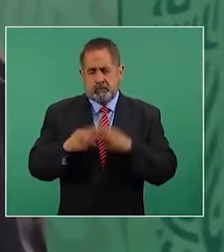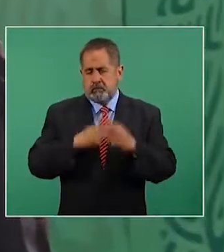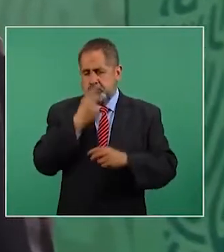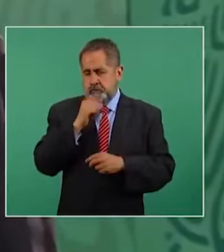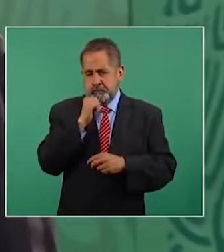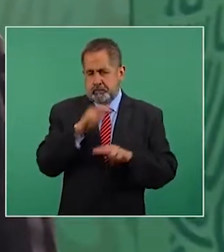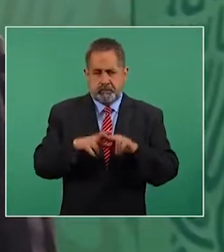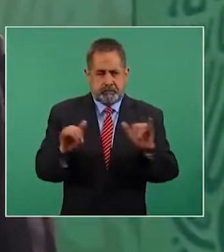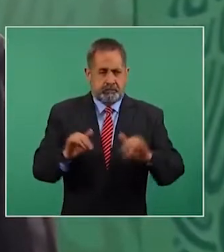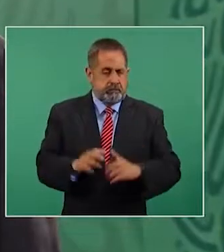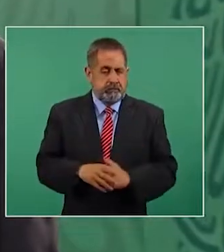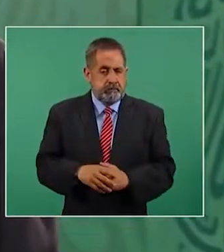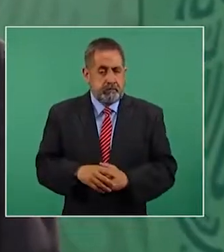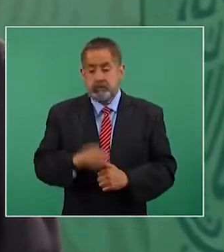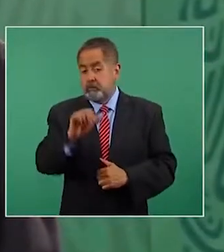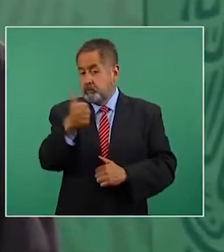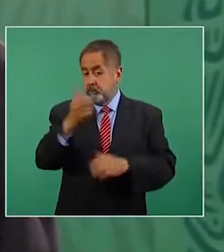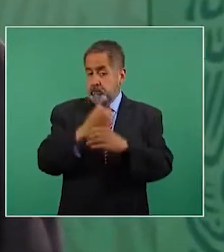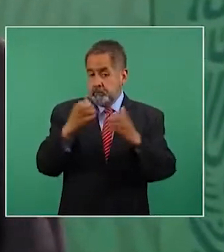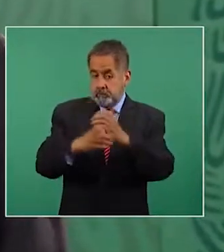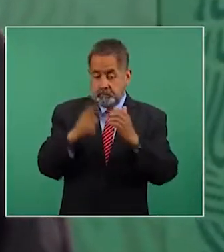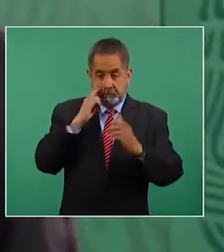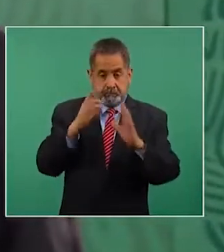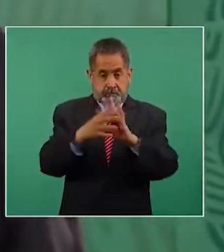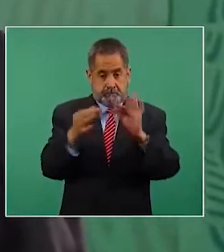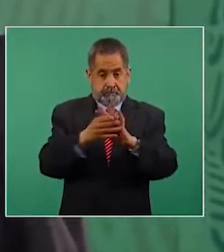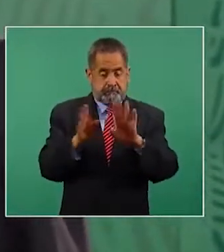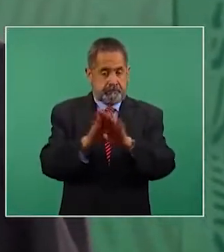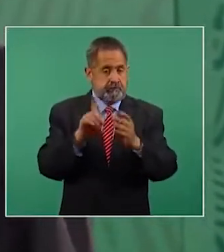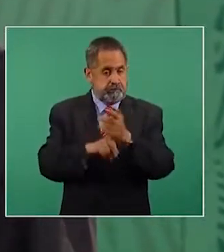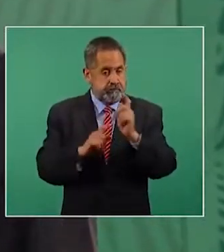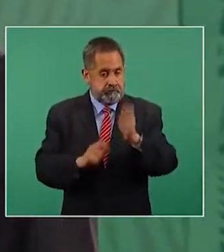es que si